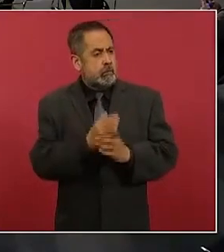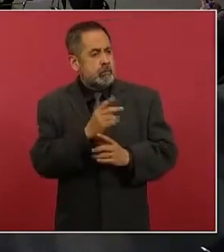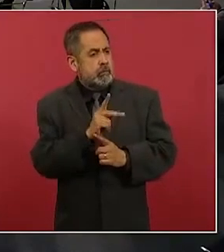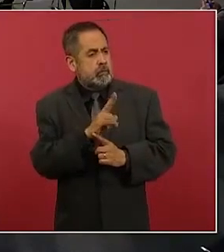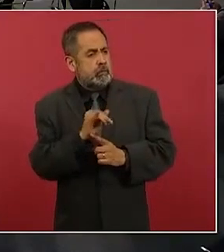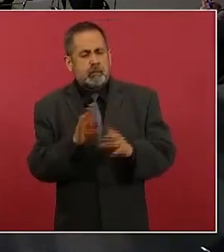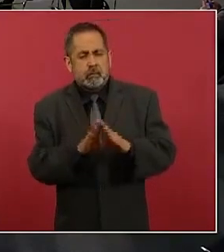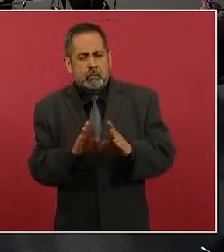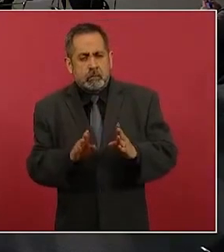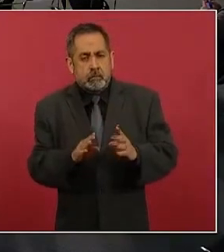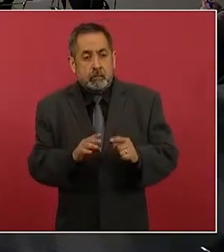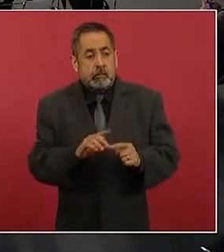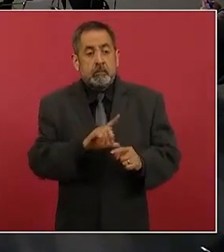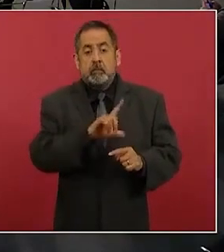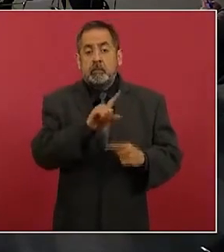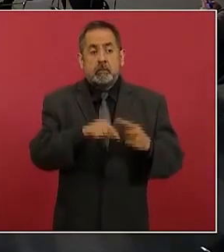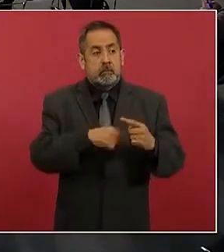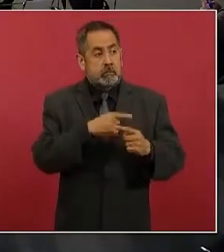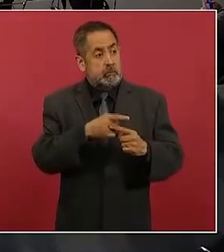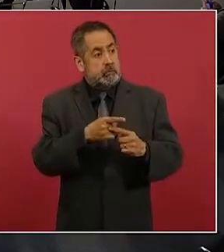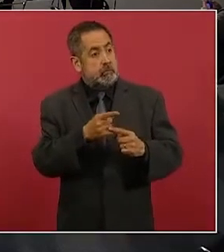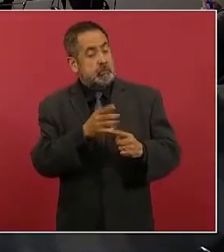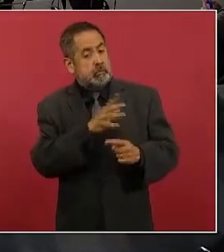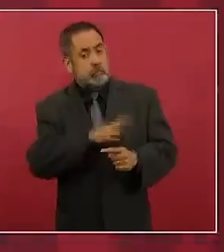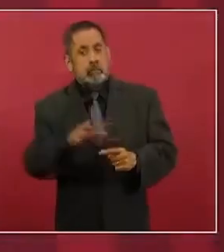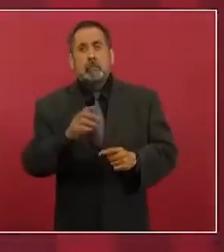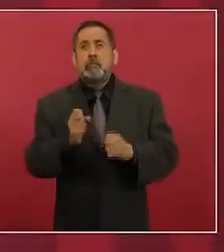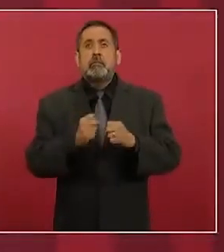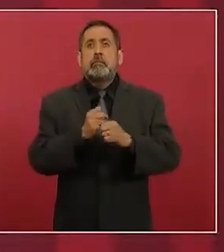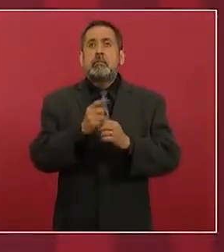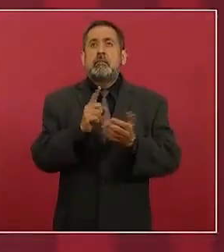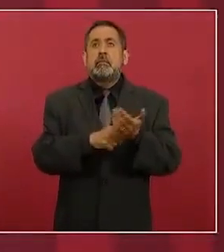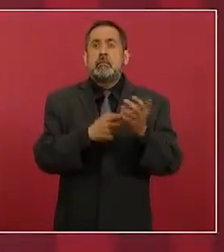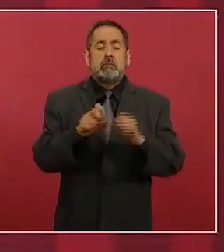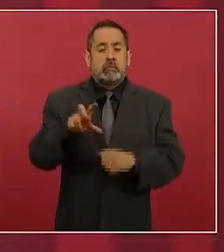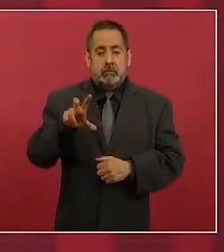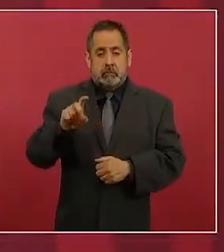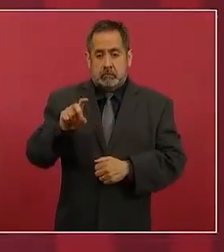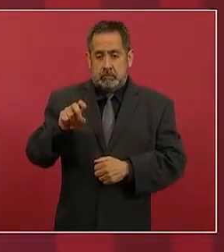Luego su momento estelar en el 38,